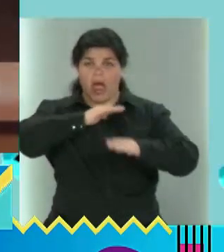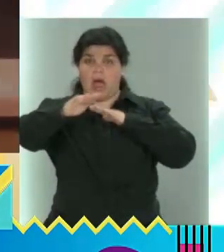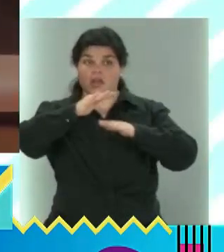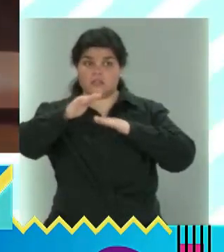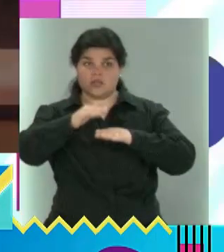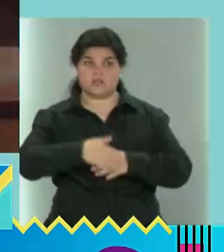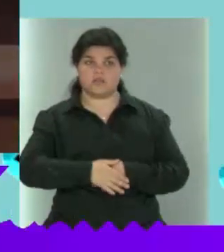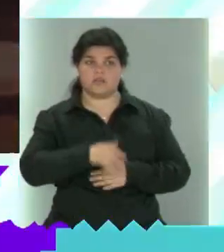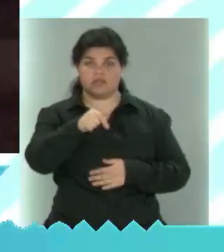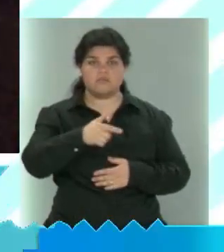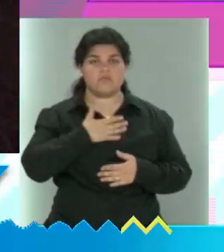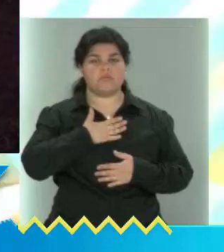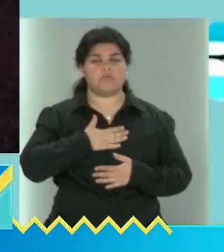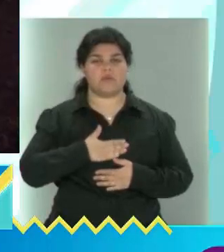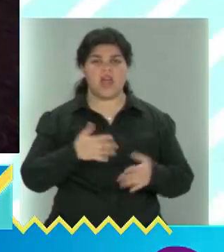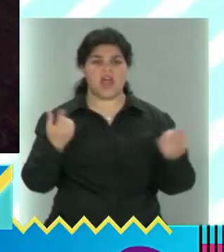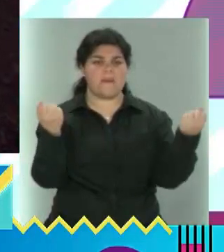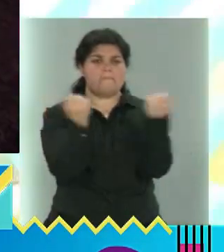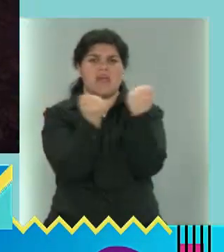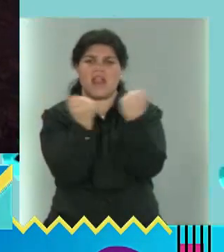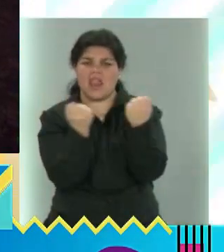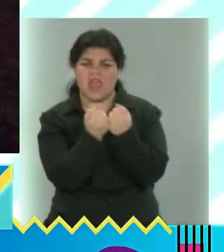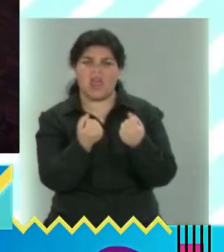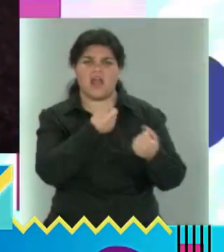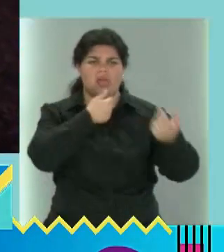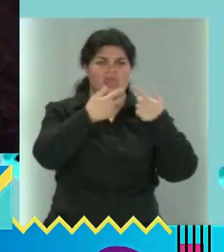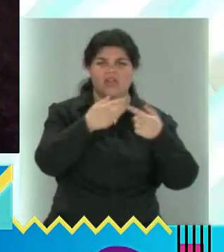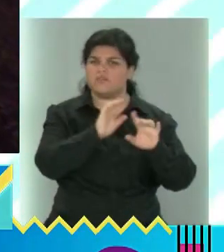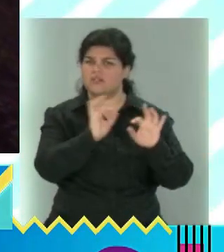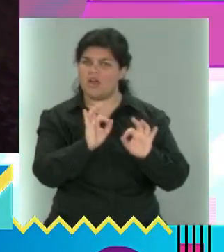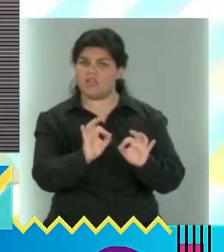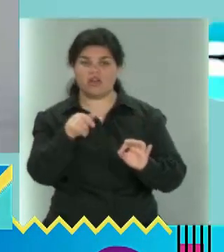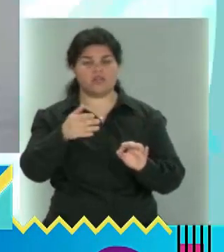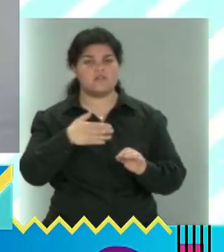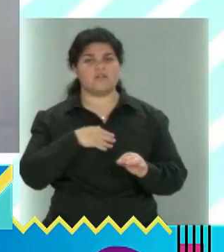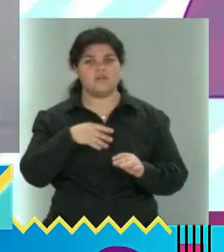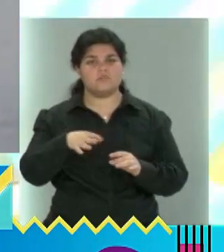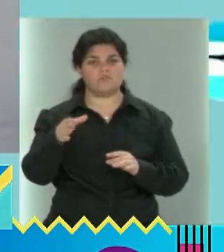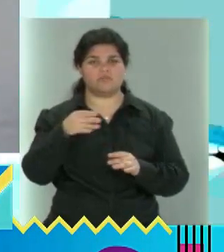habrían tantas peleas y se respetarían al hablar la gente y se escucharían.